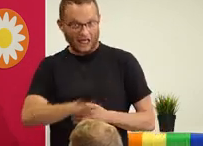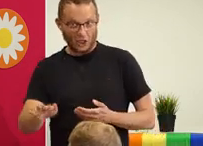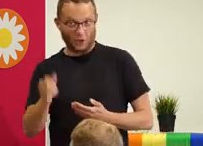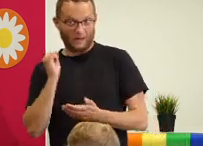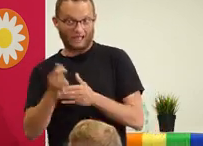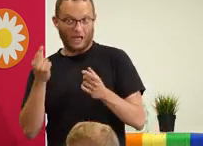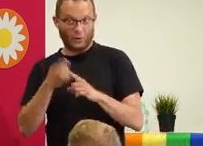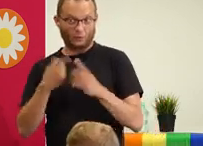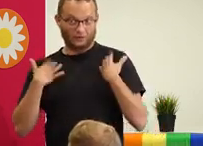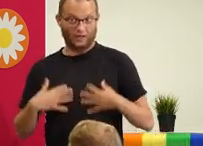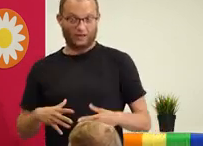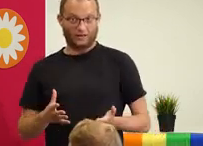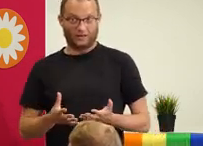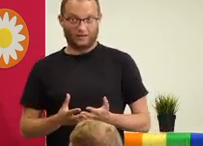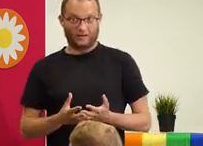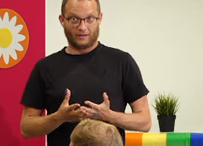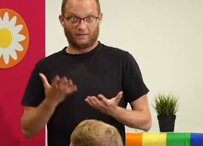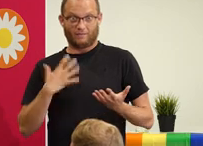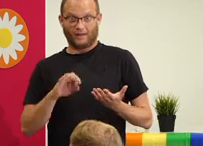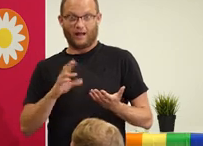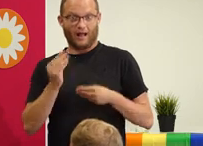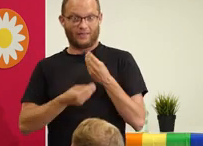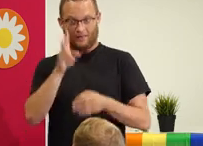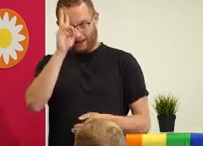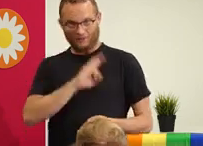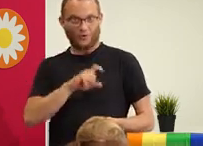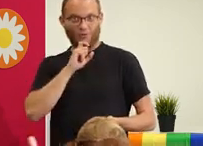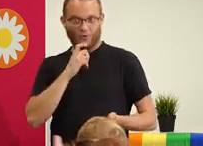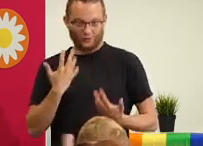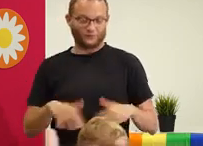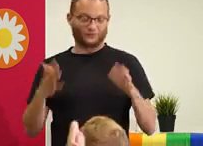palestino. ¡Vaya veganismo! O sea.